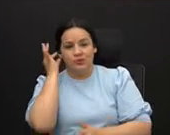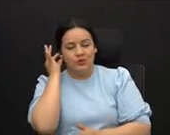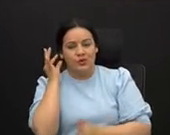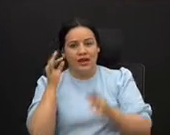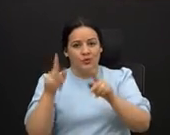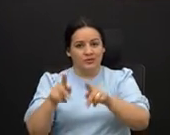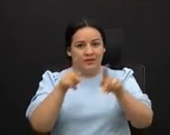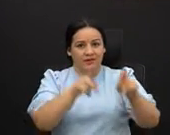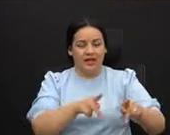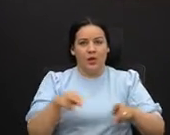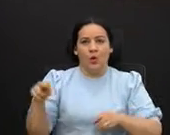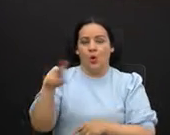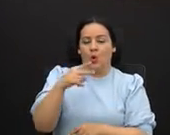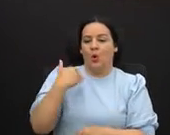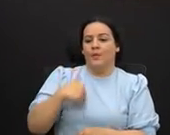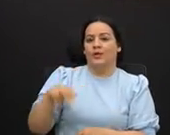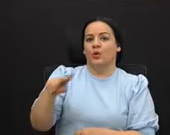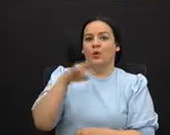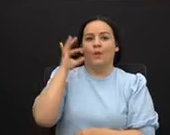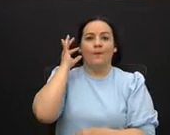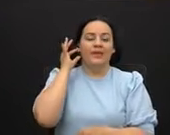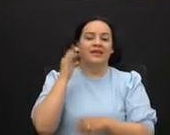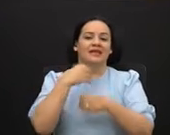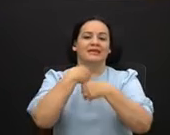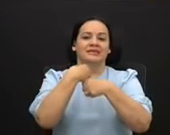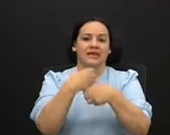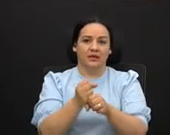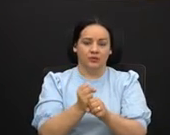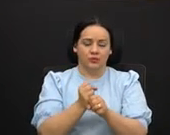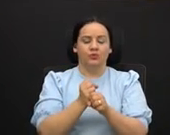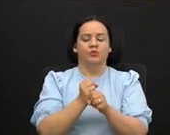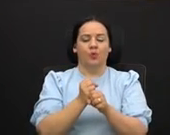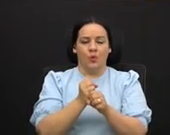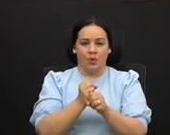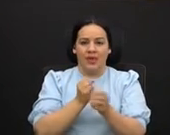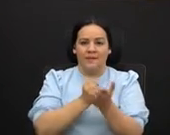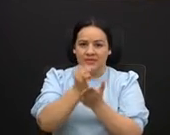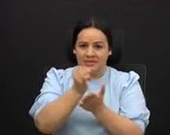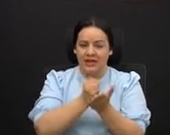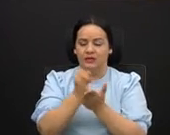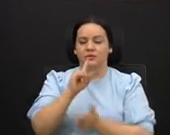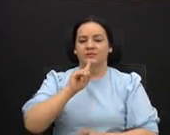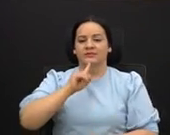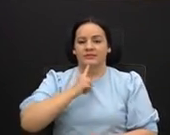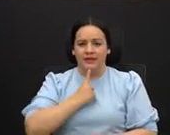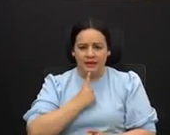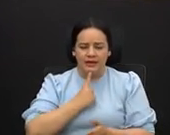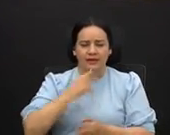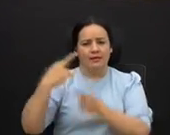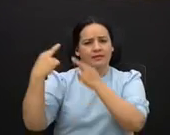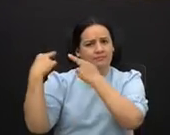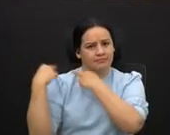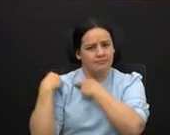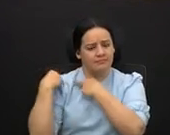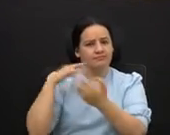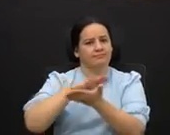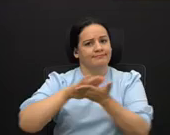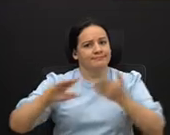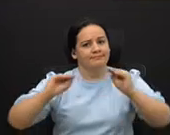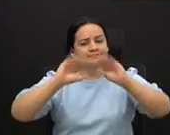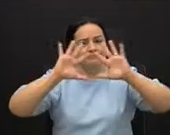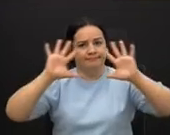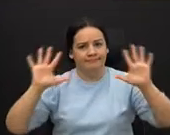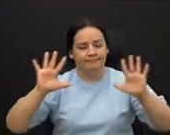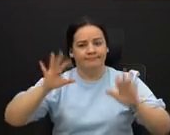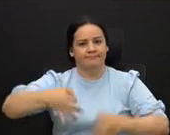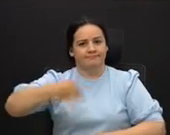compañeras, se realizó una investigación seria, responsable, transparente y objetiva, a pesar